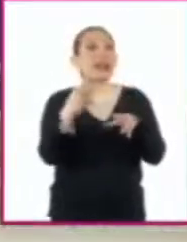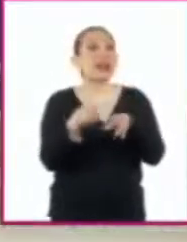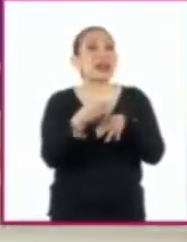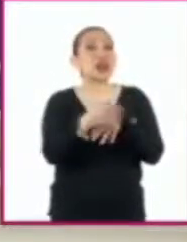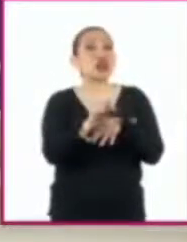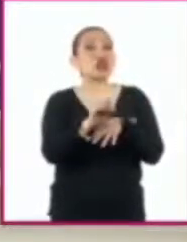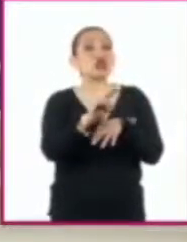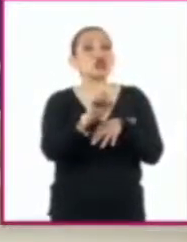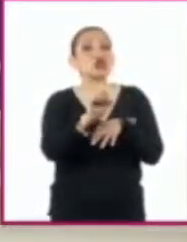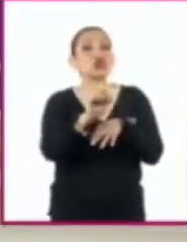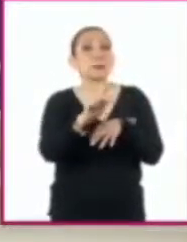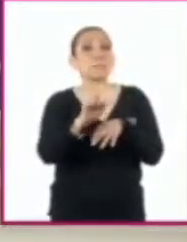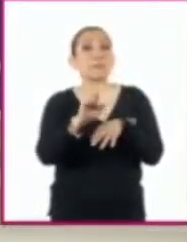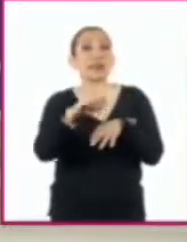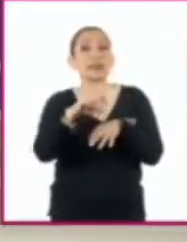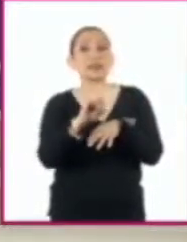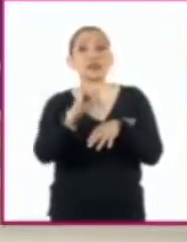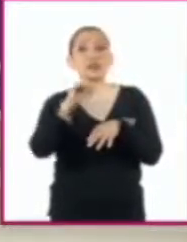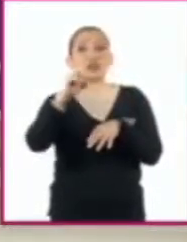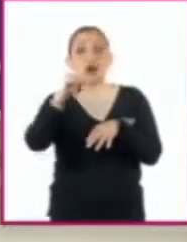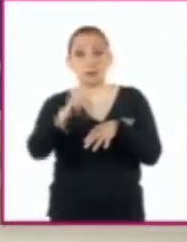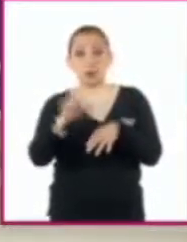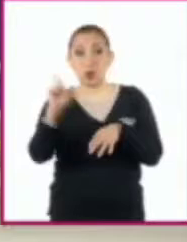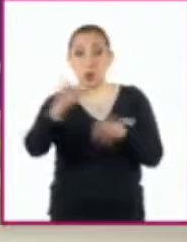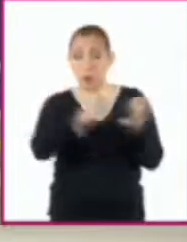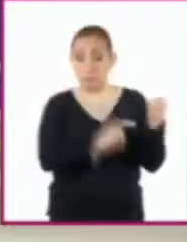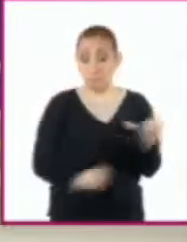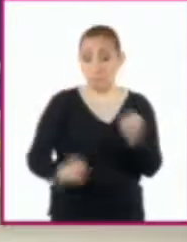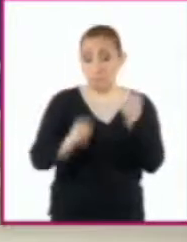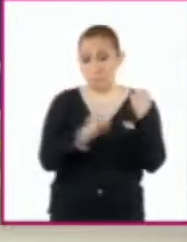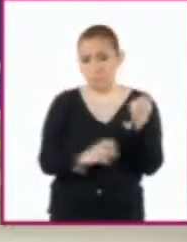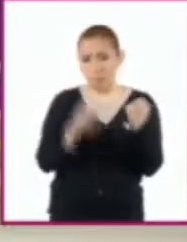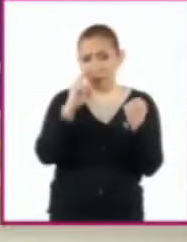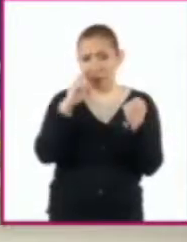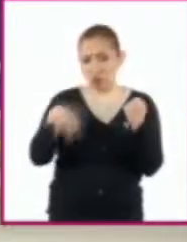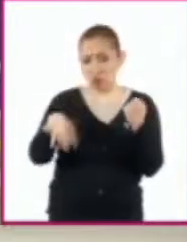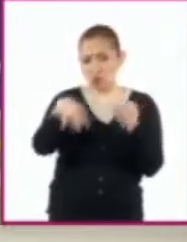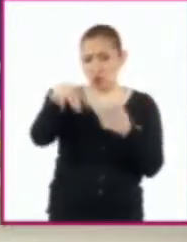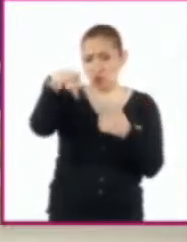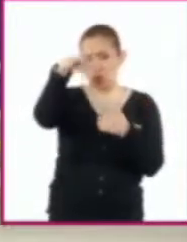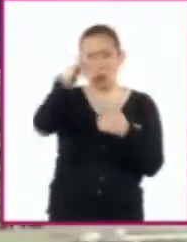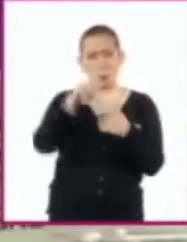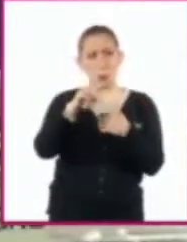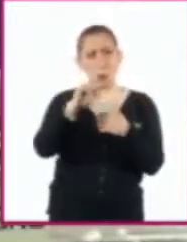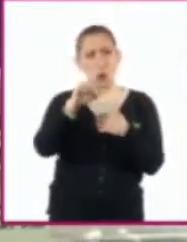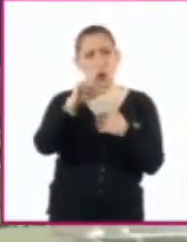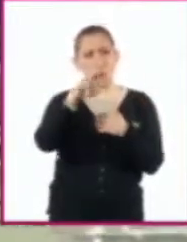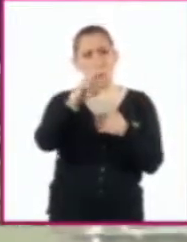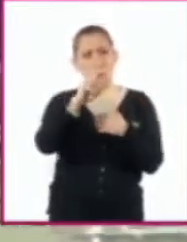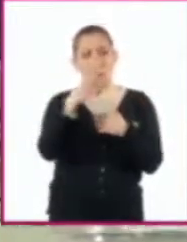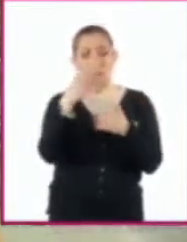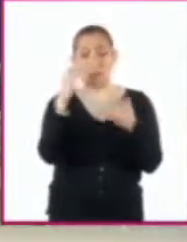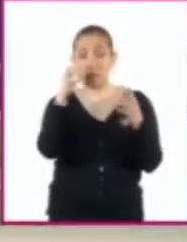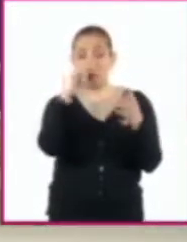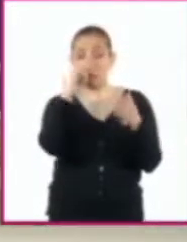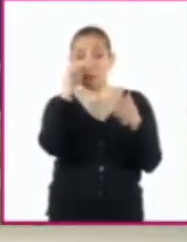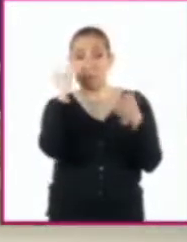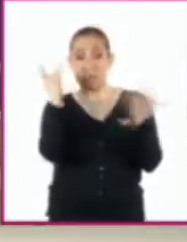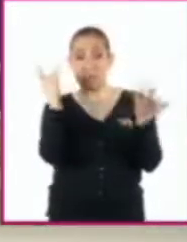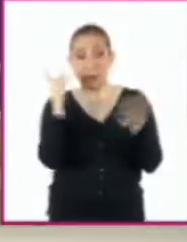como suspensiones. Cuando barremos, ¿han visto que se levanta el polvo? Por favor.